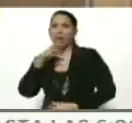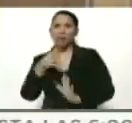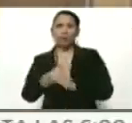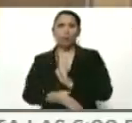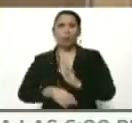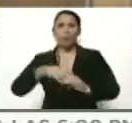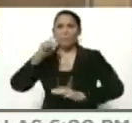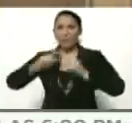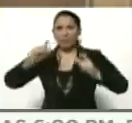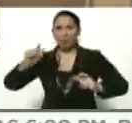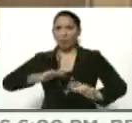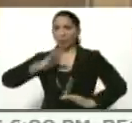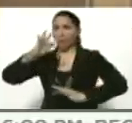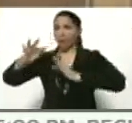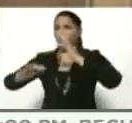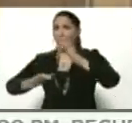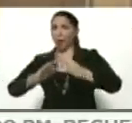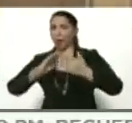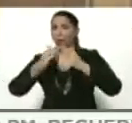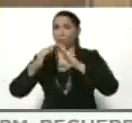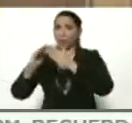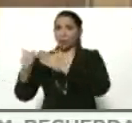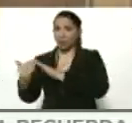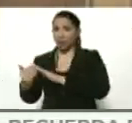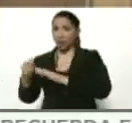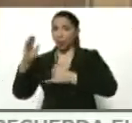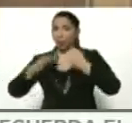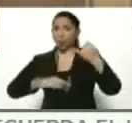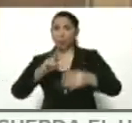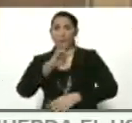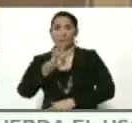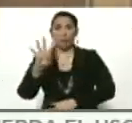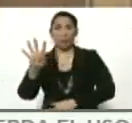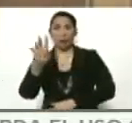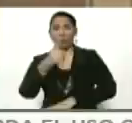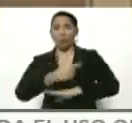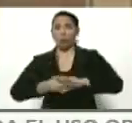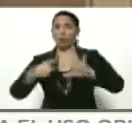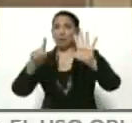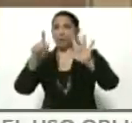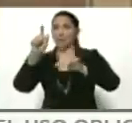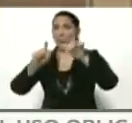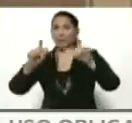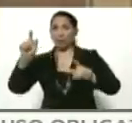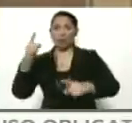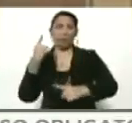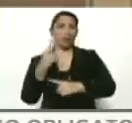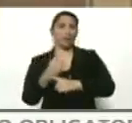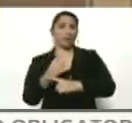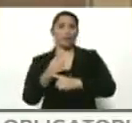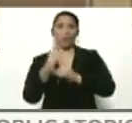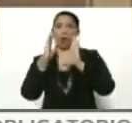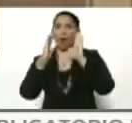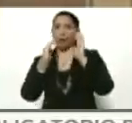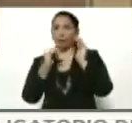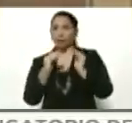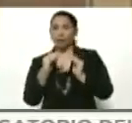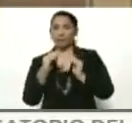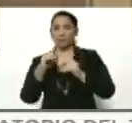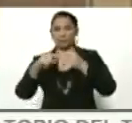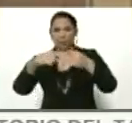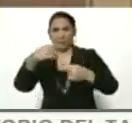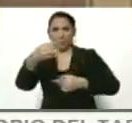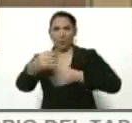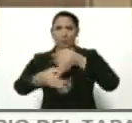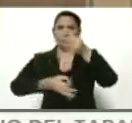transmisión comunitaria presentados en las últimas 24 horas. Son 6 casos que debemos atender. Más adelante le daré